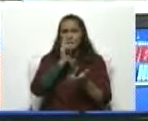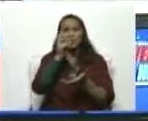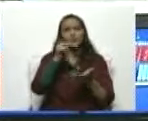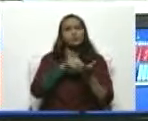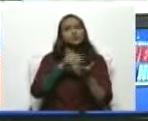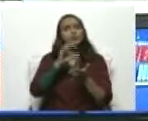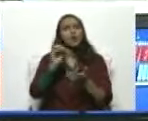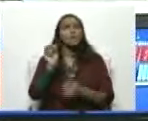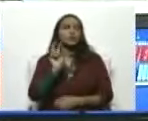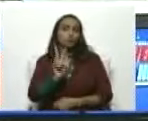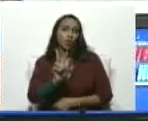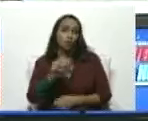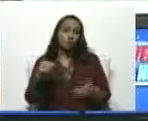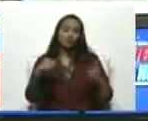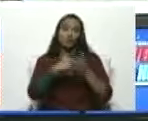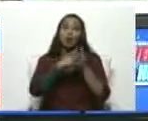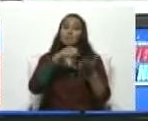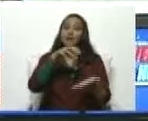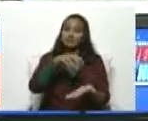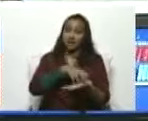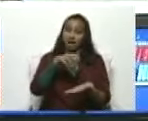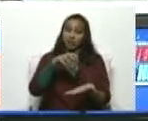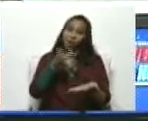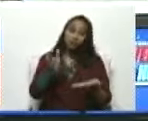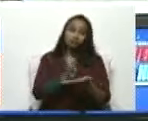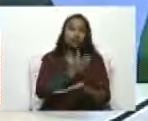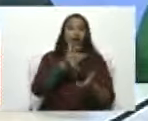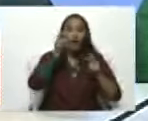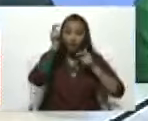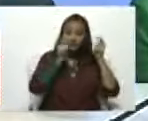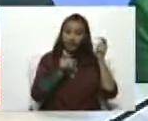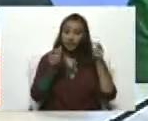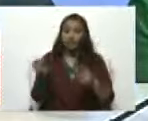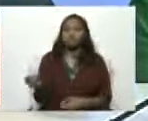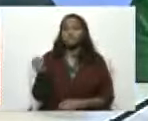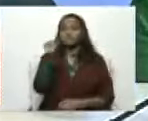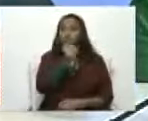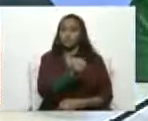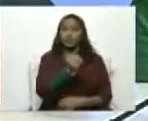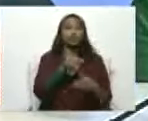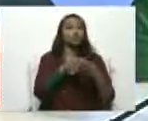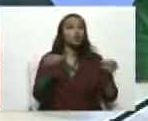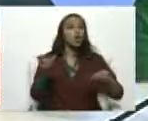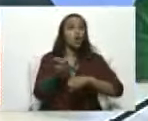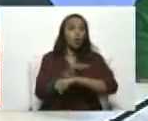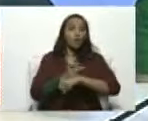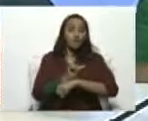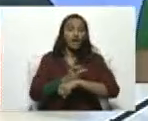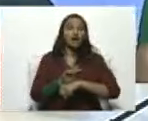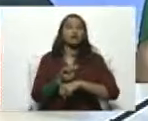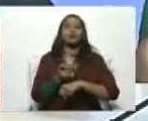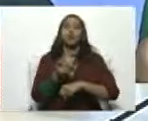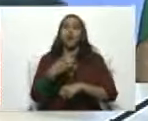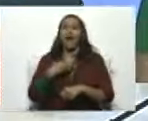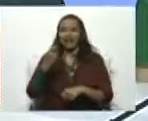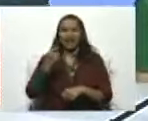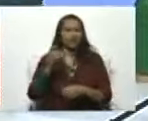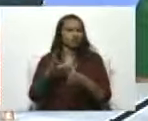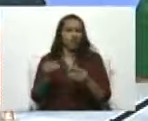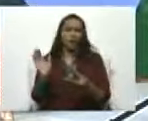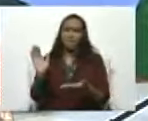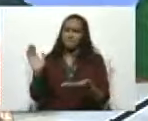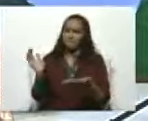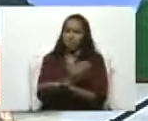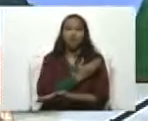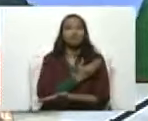Estado, tumban al comandante Chávez y destituyeron todos los poderes y gobernadores. Y ellos